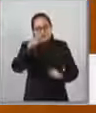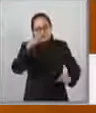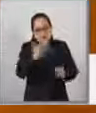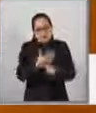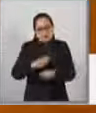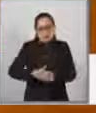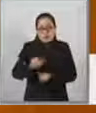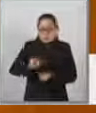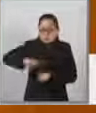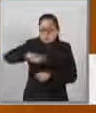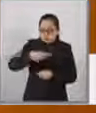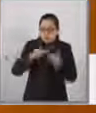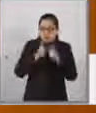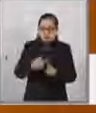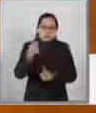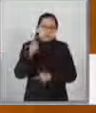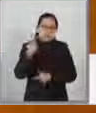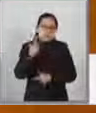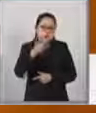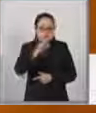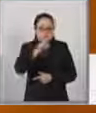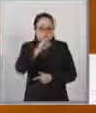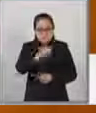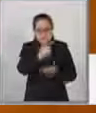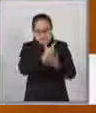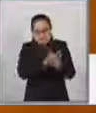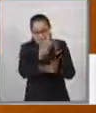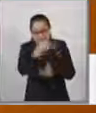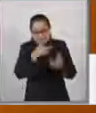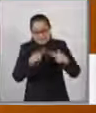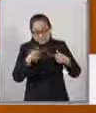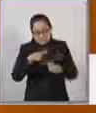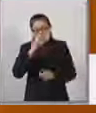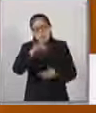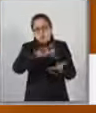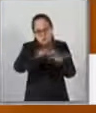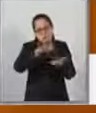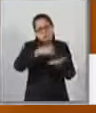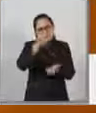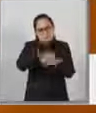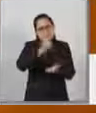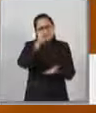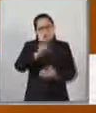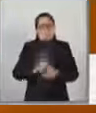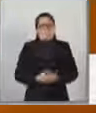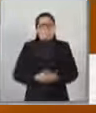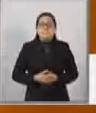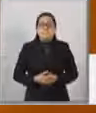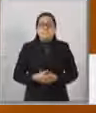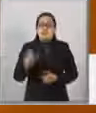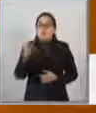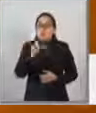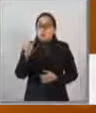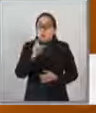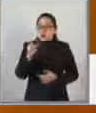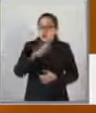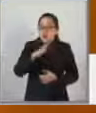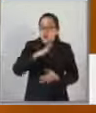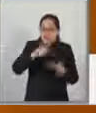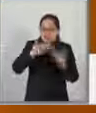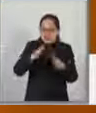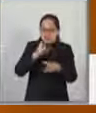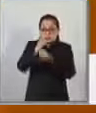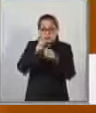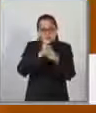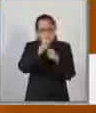Grupo Parlamentario del PRI va a apoyar esta lista. Yo quiero decirles que después de la convocatoria que se hizo,